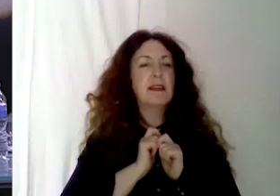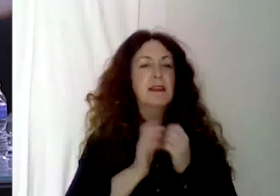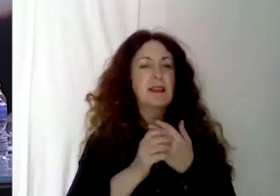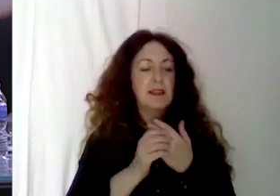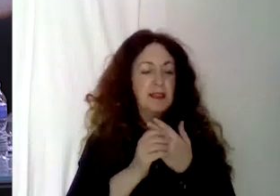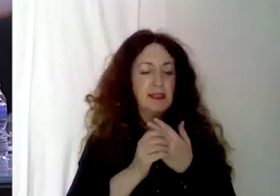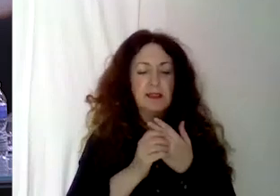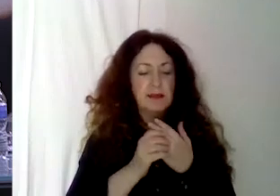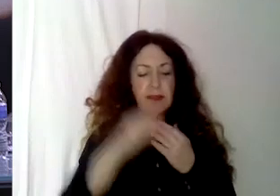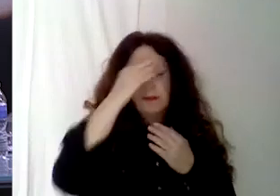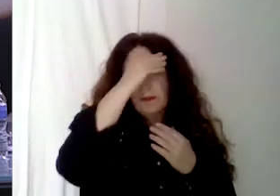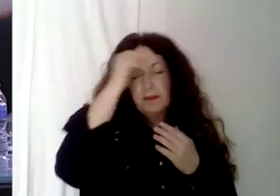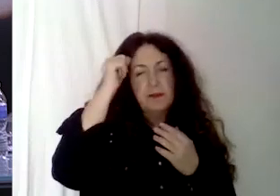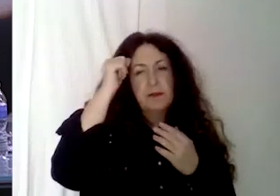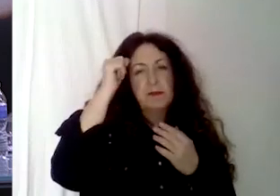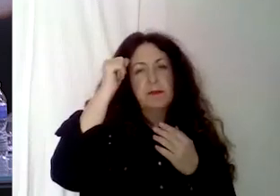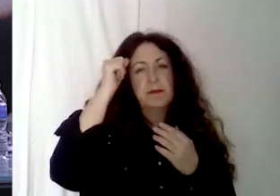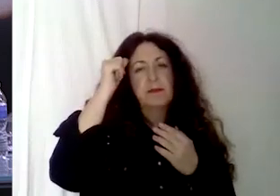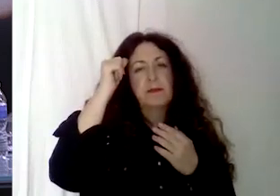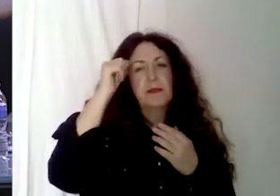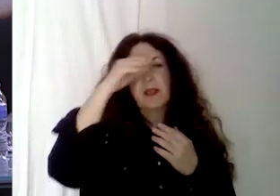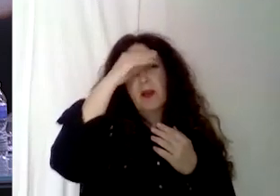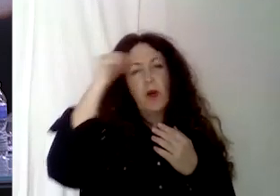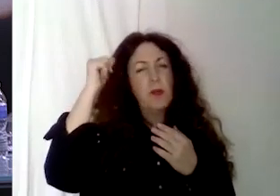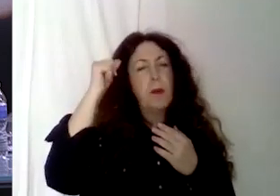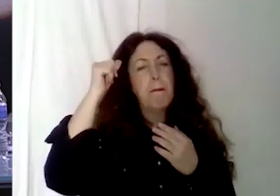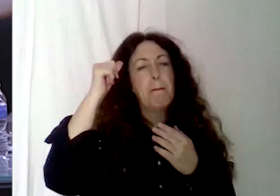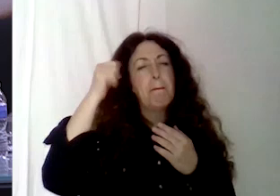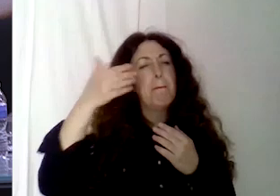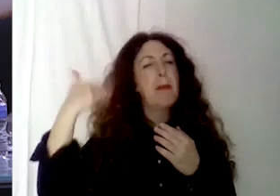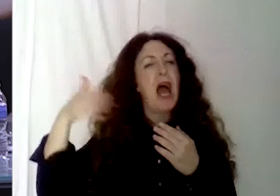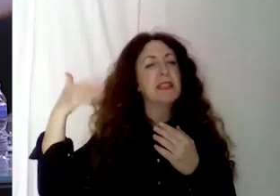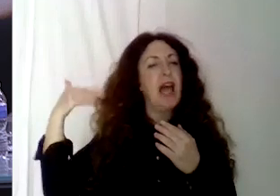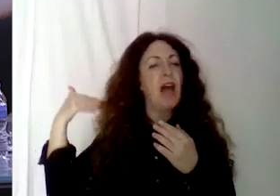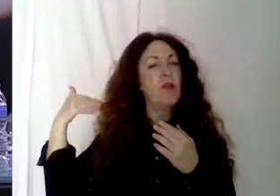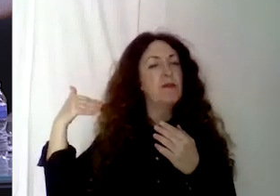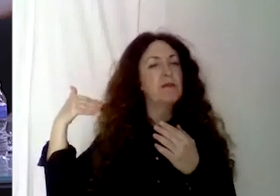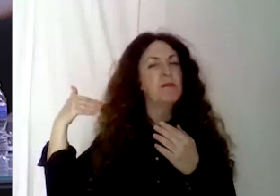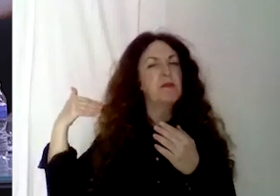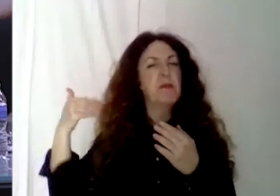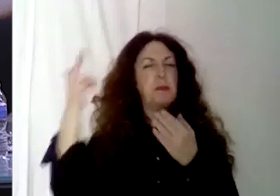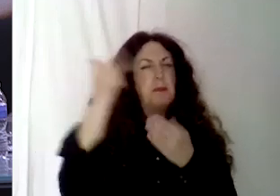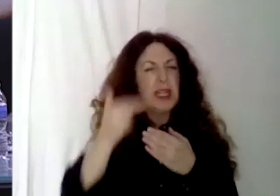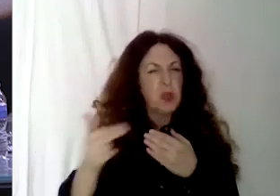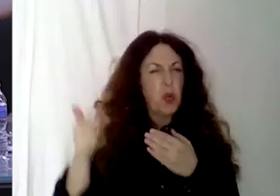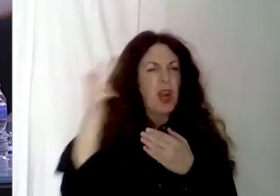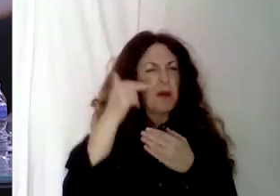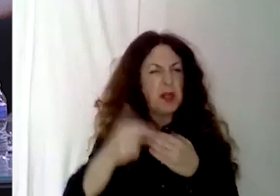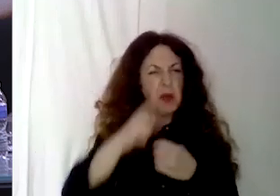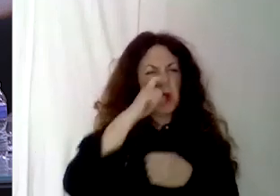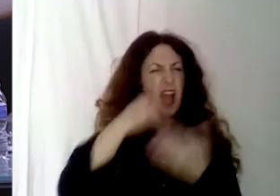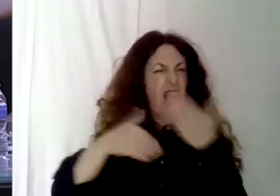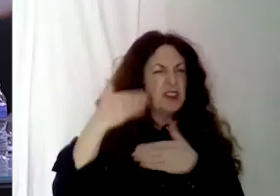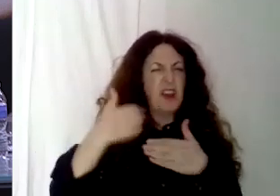tabla rasa, y acá lo acaba de decir Javier, tabla rasa con el pasado pictórico. Basta ya. Basta